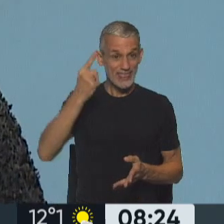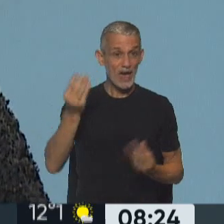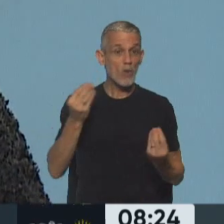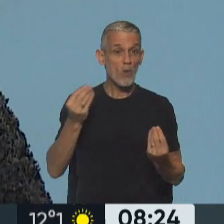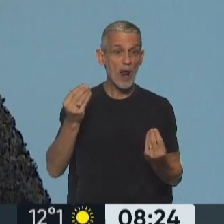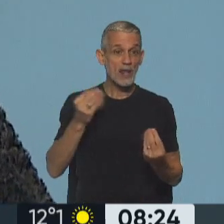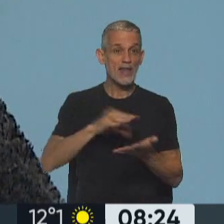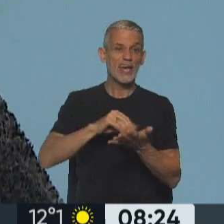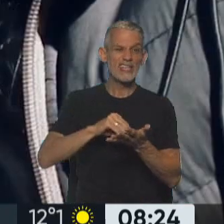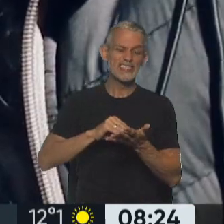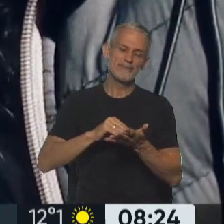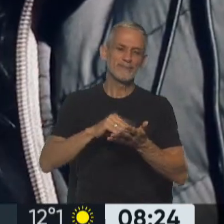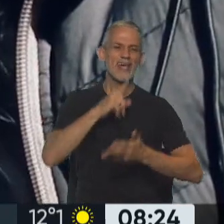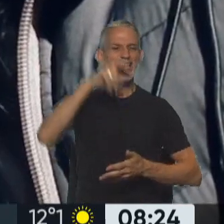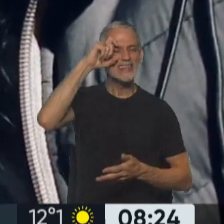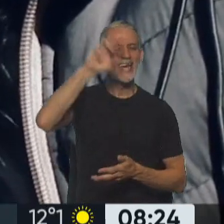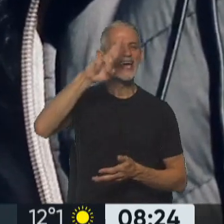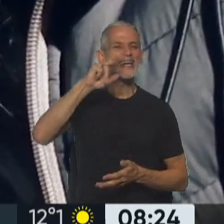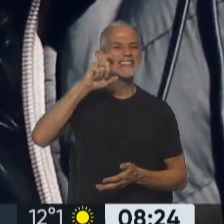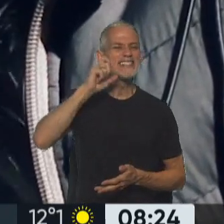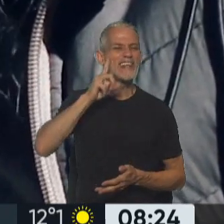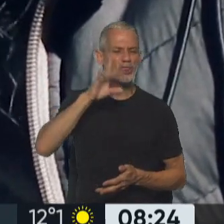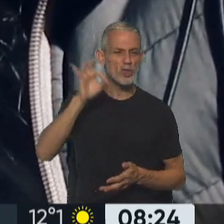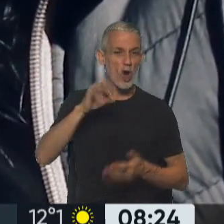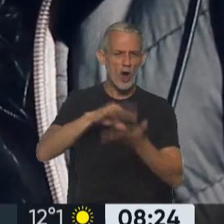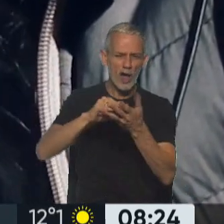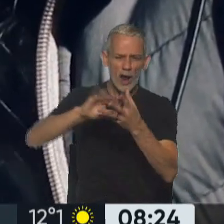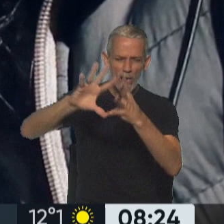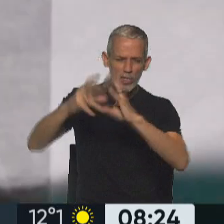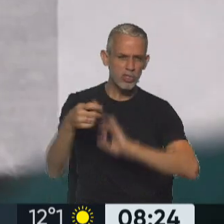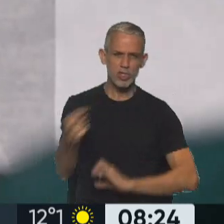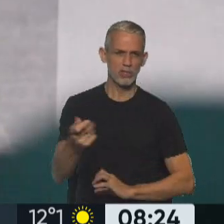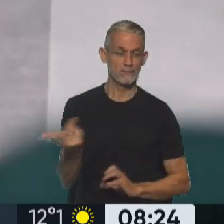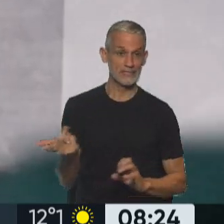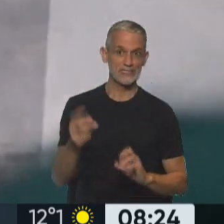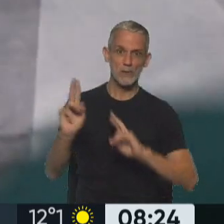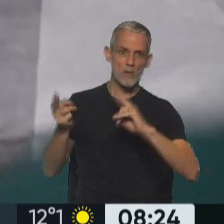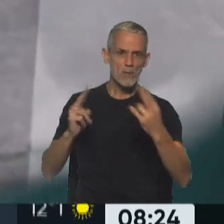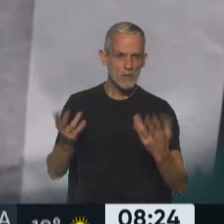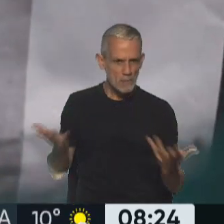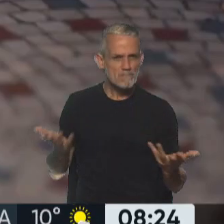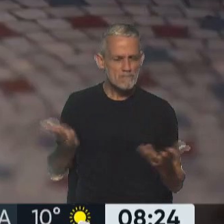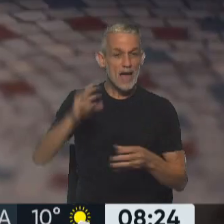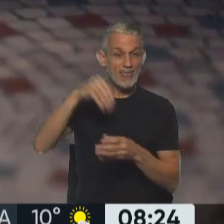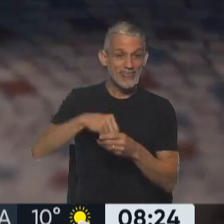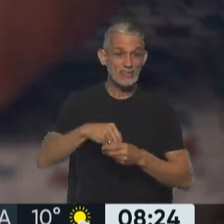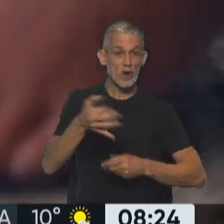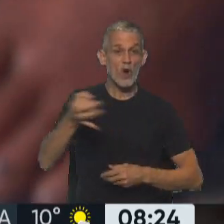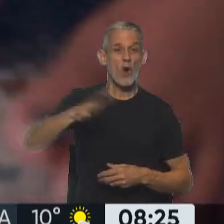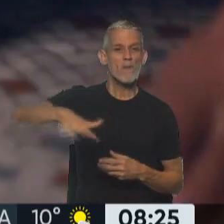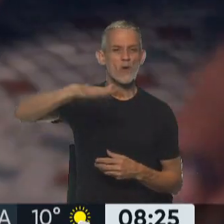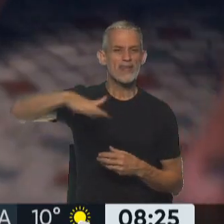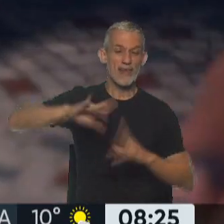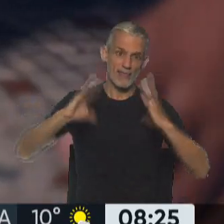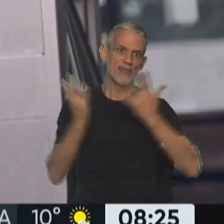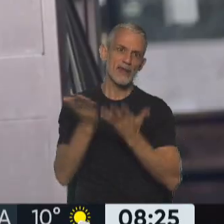como el concepto de terricidio y nada es luchar contra todas las formas de muerte que se están produciendo dentro de sus comunidades y